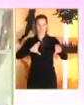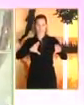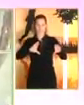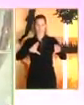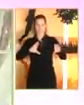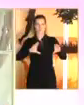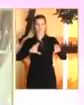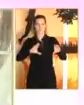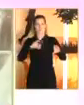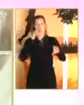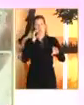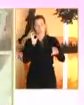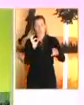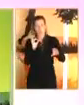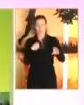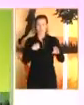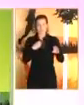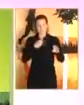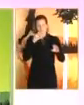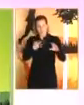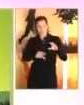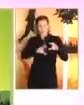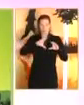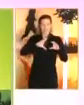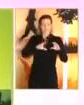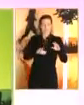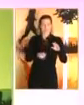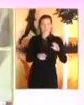vale. Uy, creo que me pasó un pelín. Perfecto, no pasa.